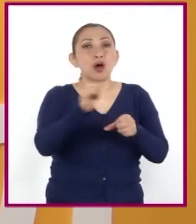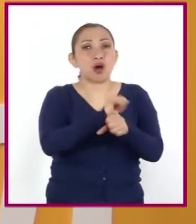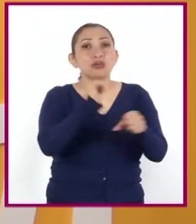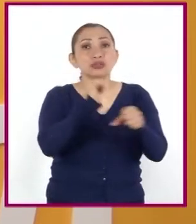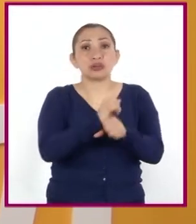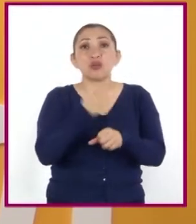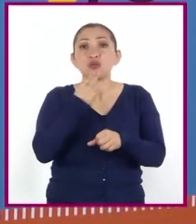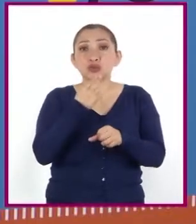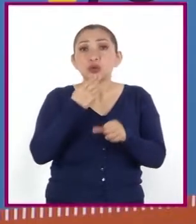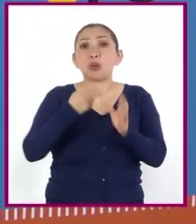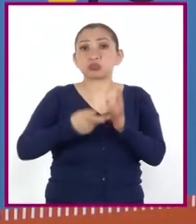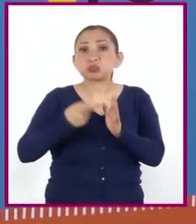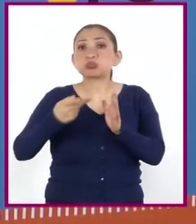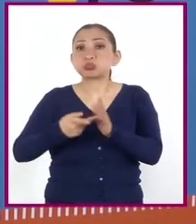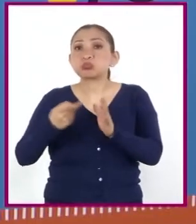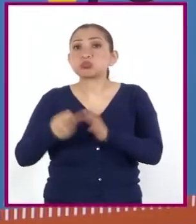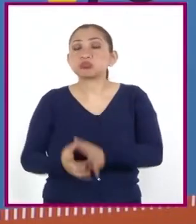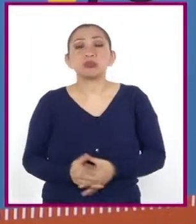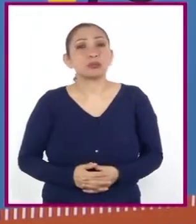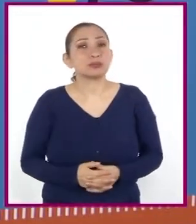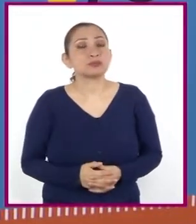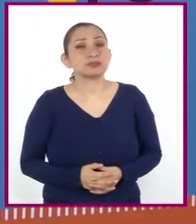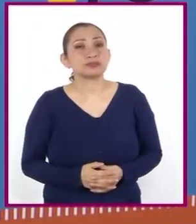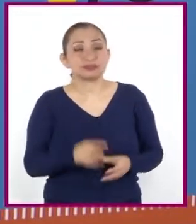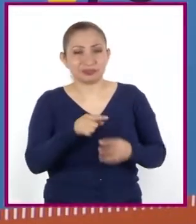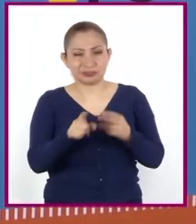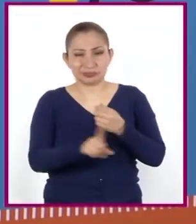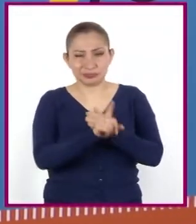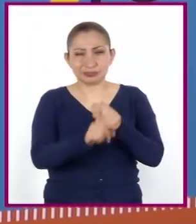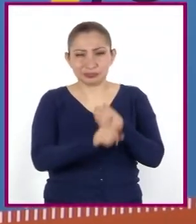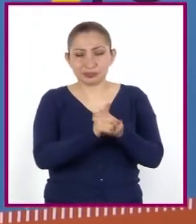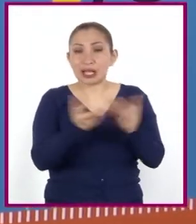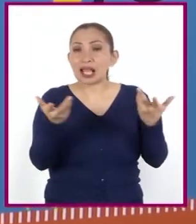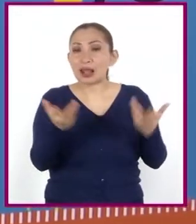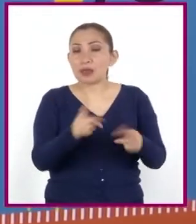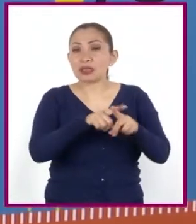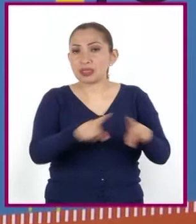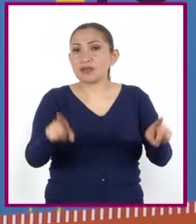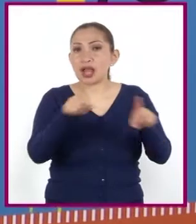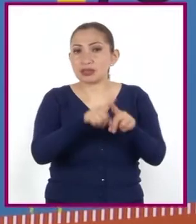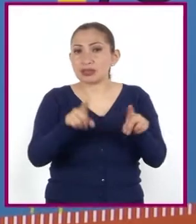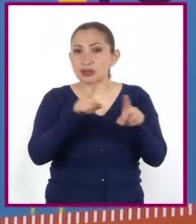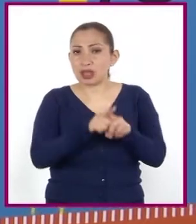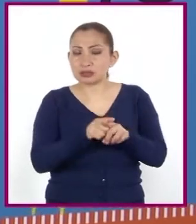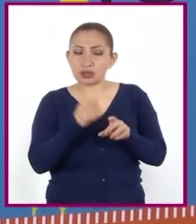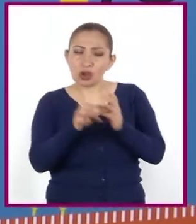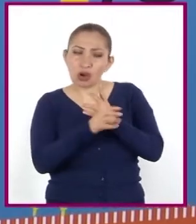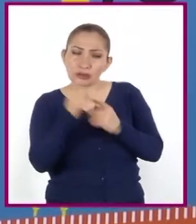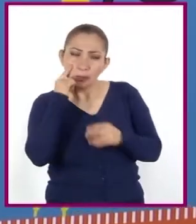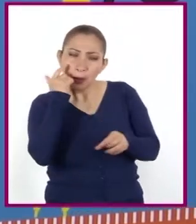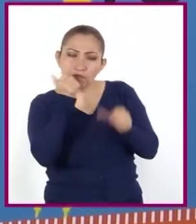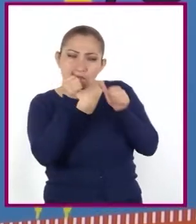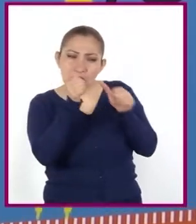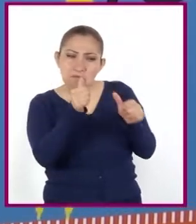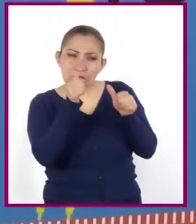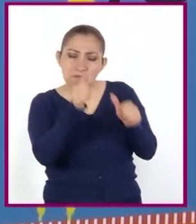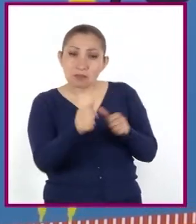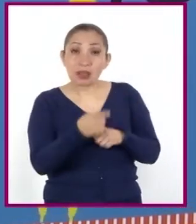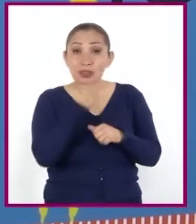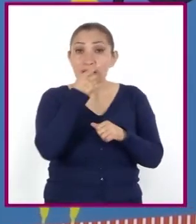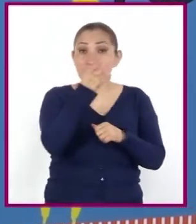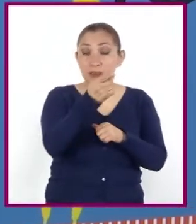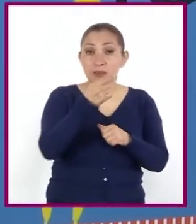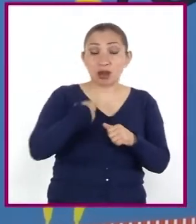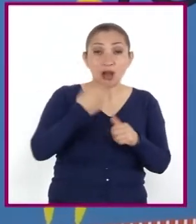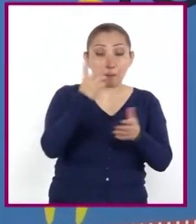vehículo en uso? En este problema vamos a realizar diversas consideraciones. Al decir que se